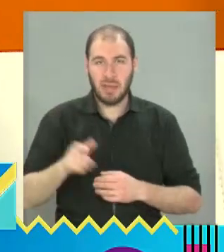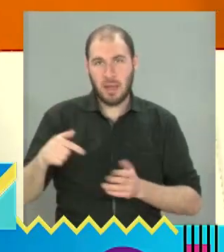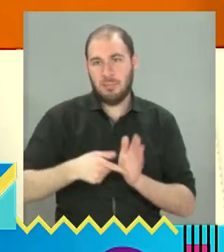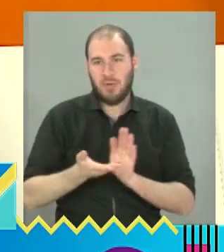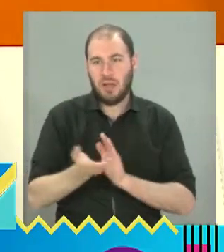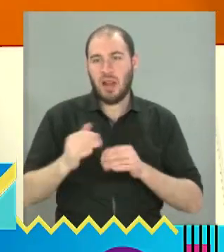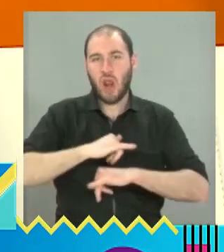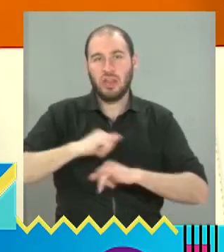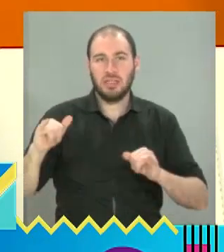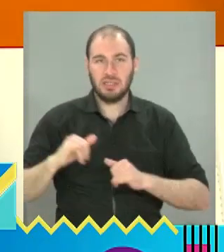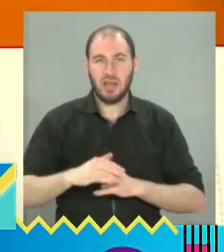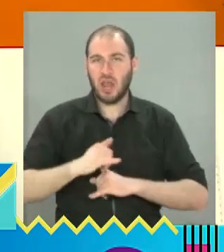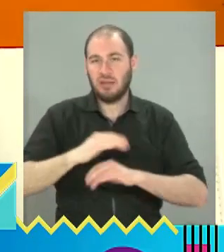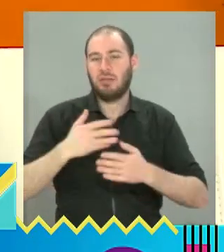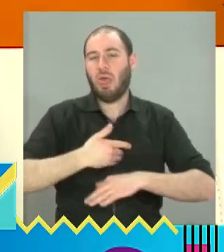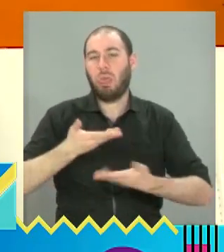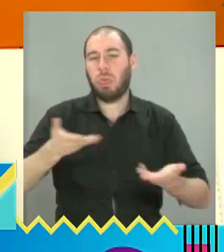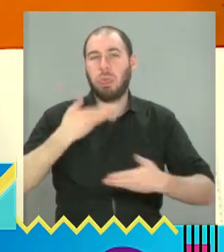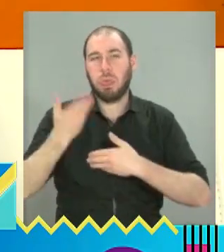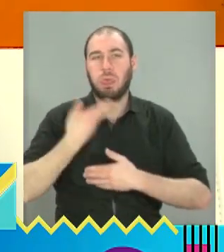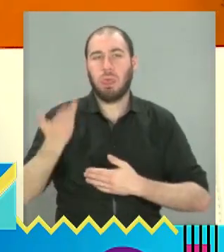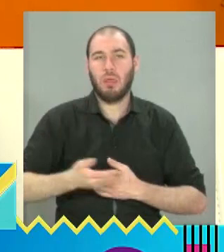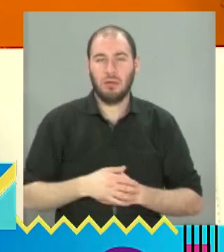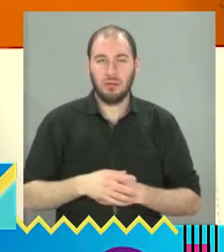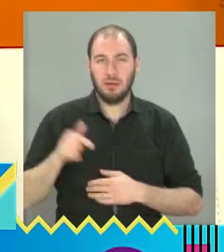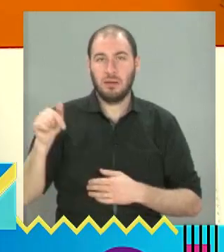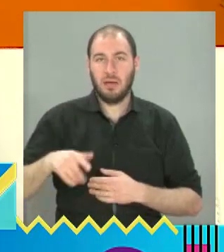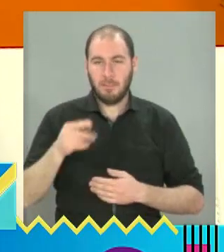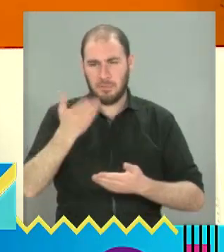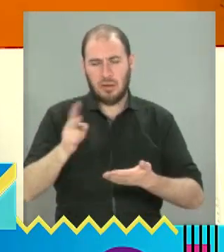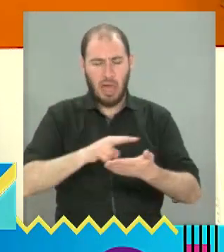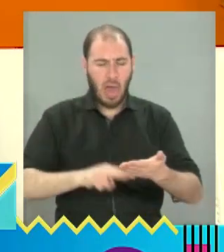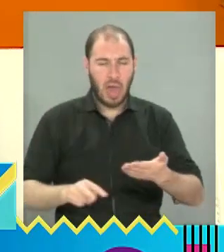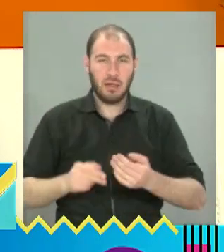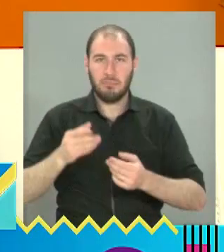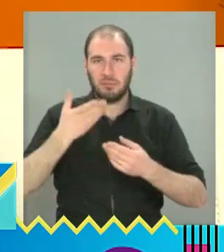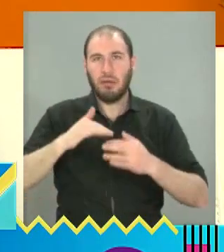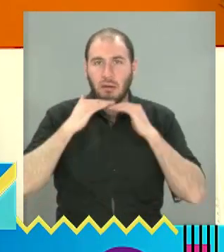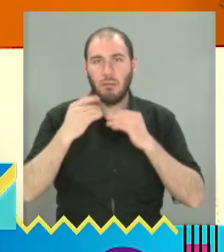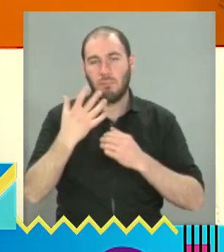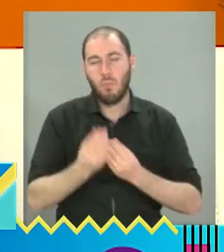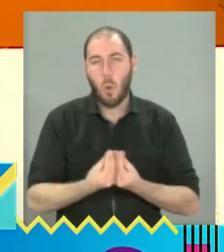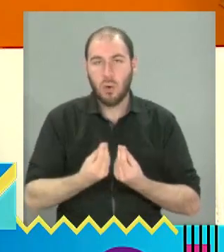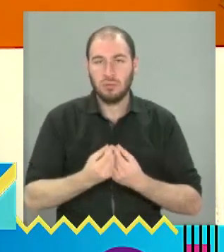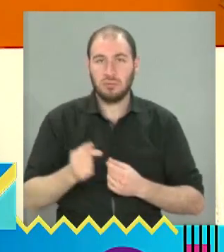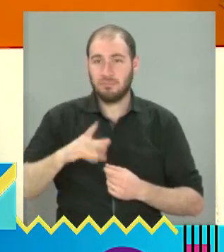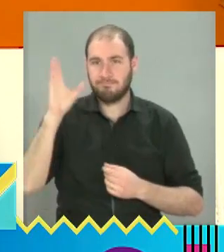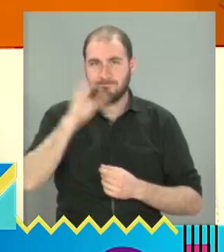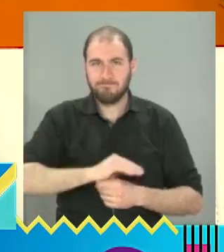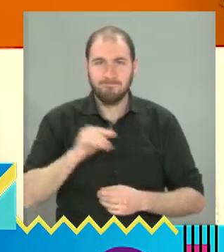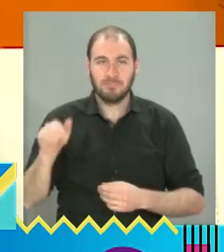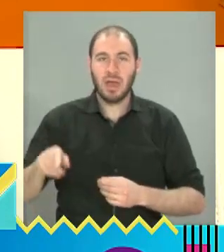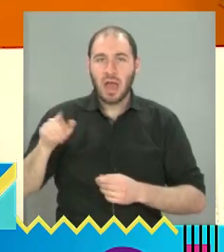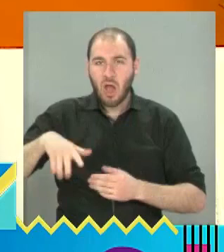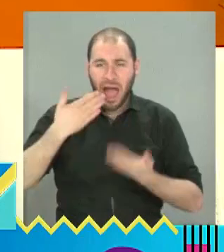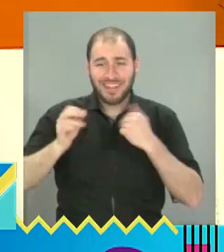como una noticia sensacionalista que la va a leer mucha gente, que la va a ver mucha gente, y se olvidan totalmente de que